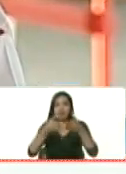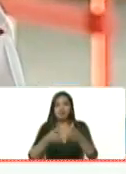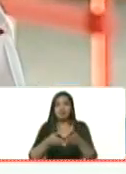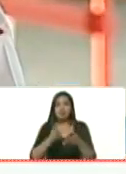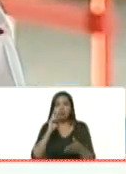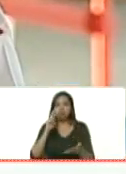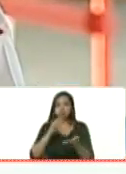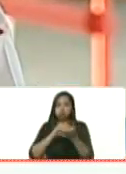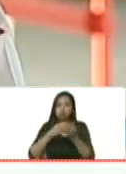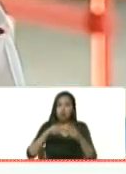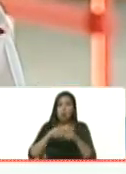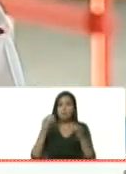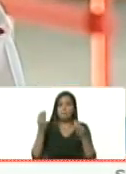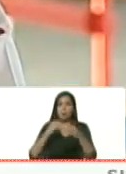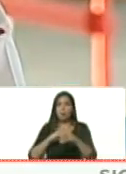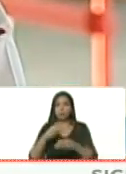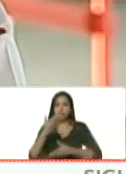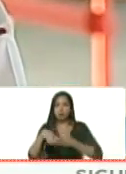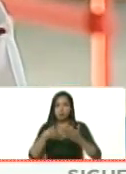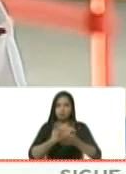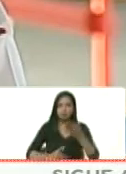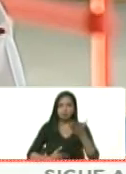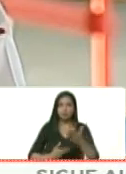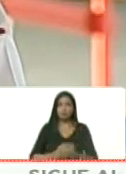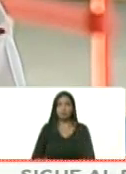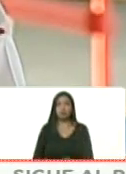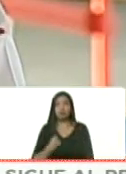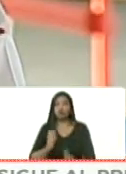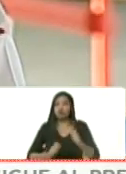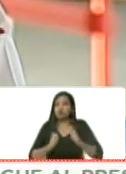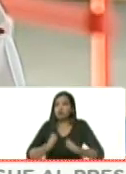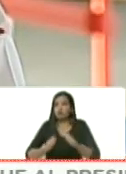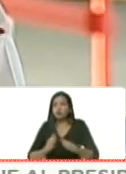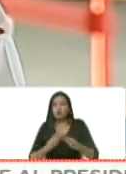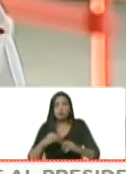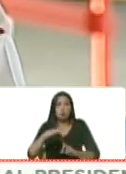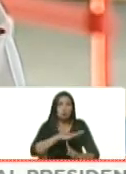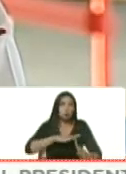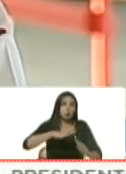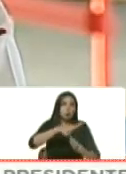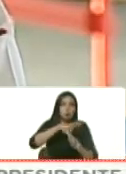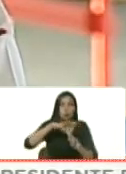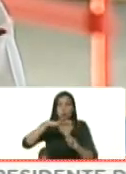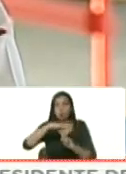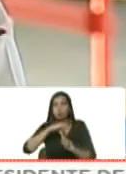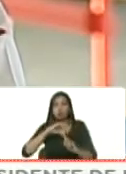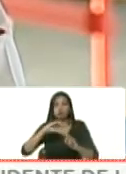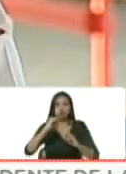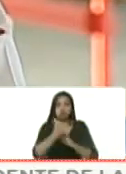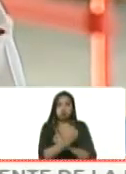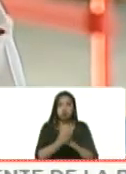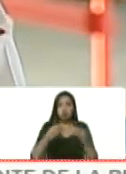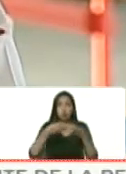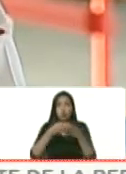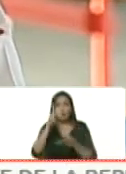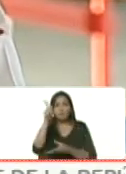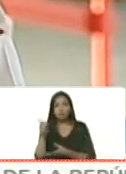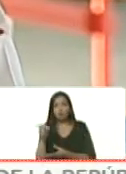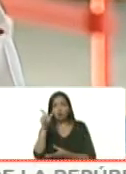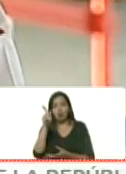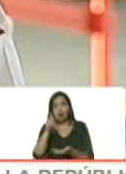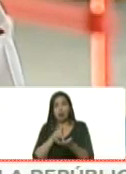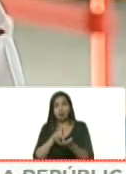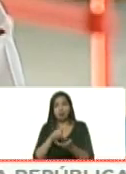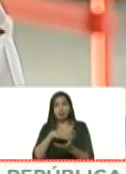planteó la siguiente propuesta. Preocupados por nuestro ecosistema, el grupo de personas que estuvieron allí estaban planteando,